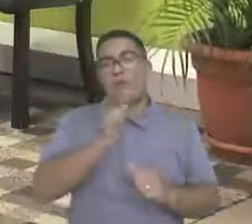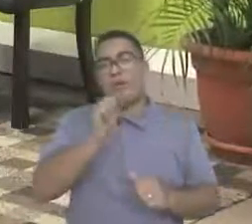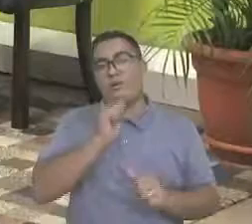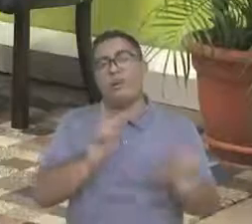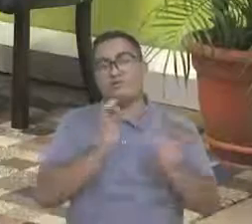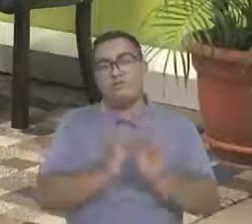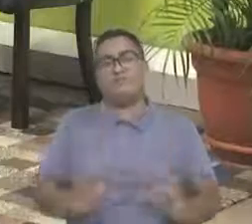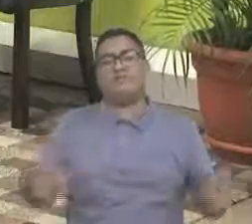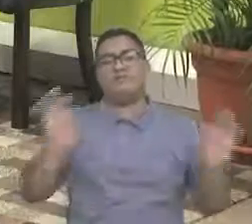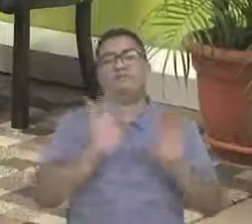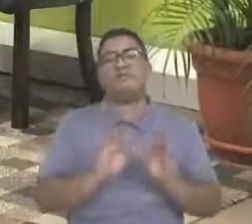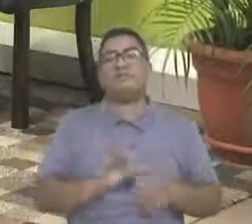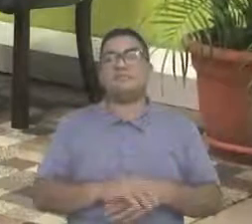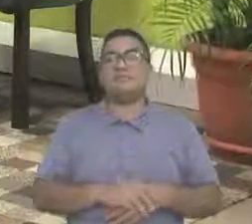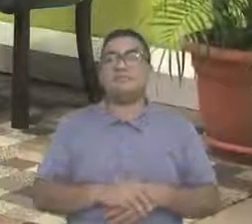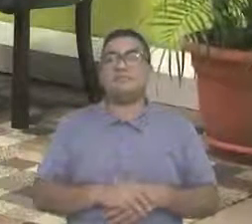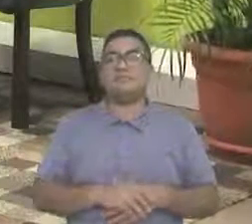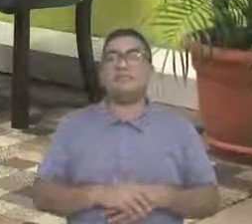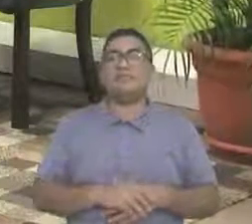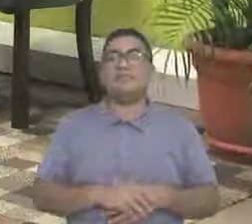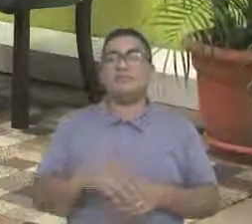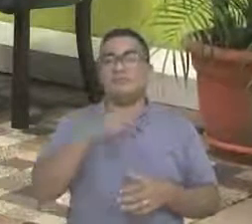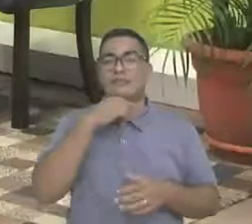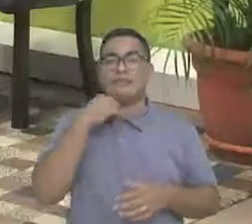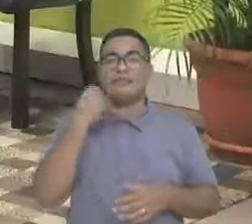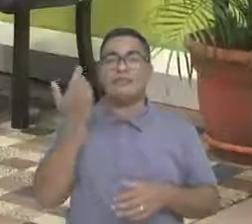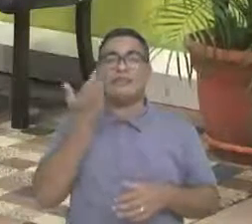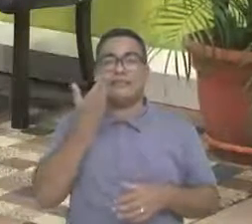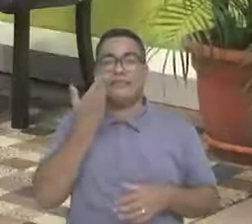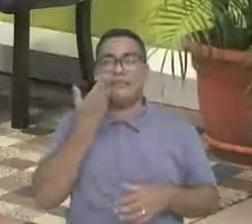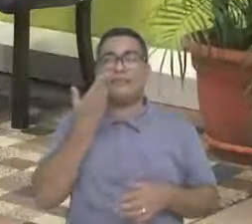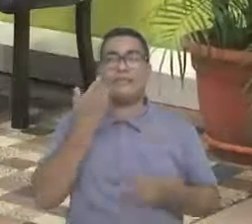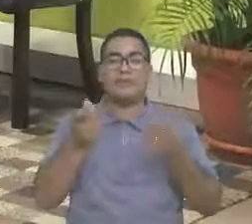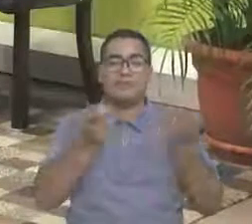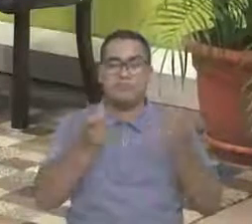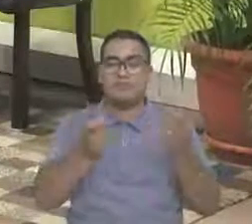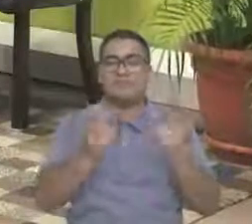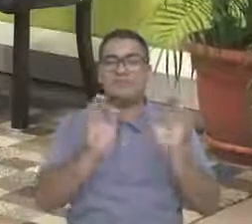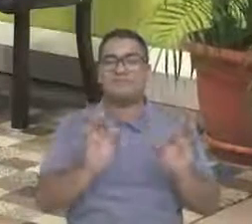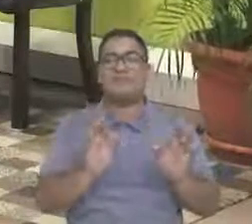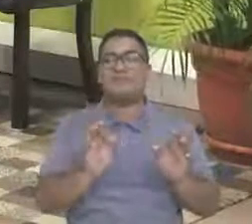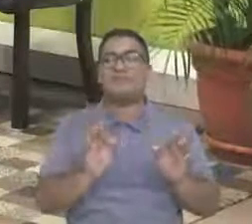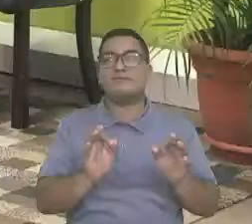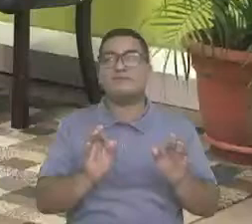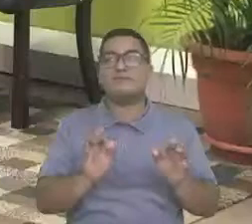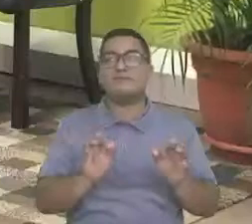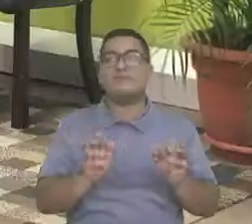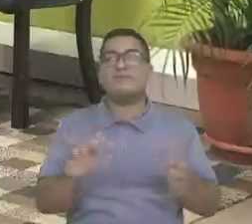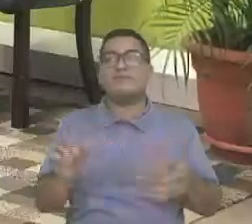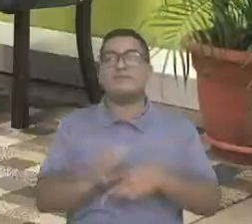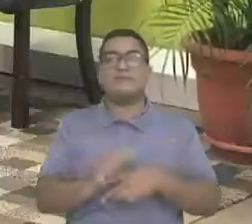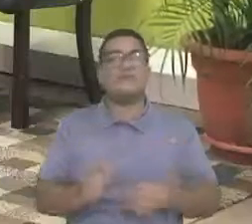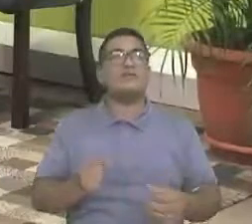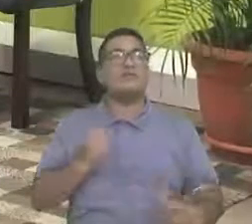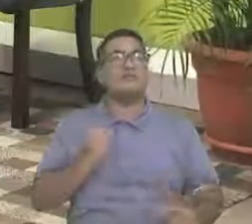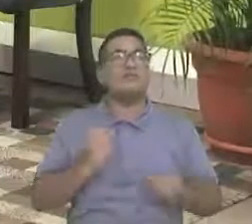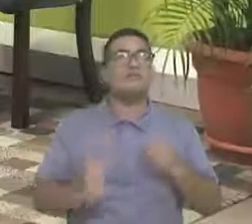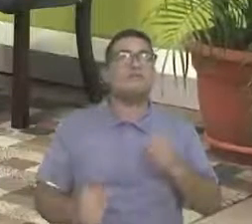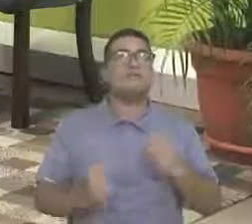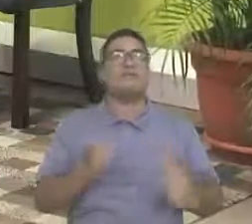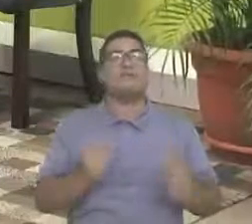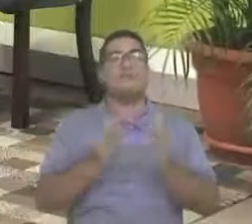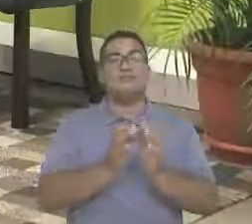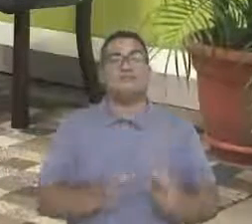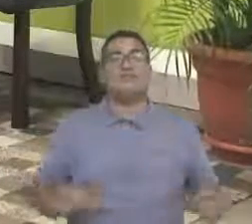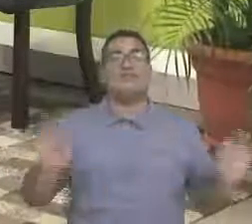Obviamente, como te dije, el control de las enfermedades de base es fundamental. el hecho del ejercicio es muy